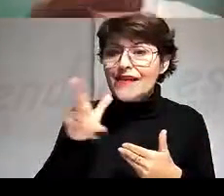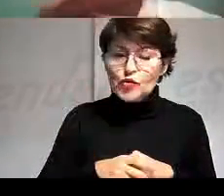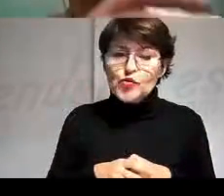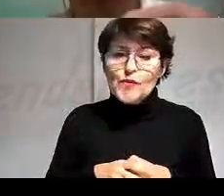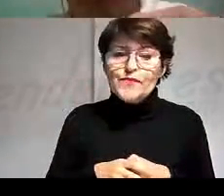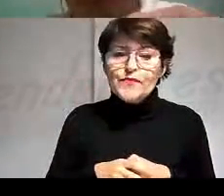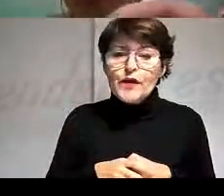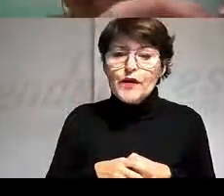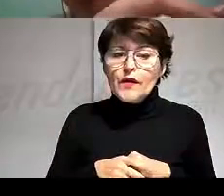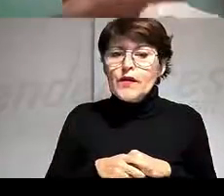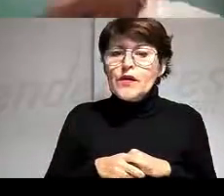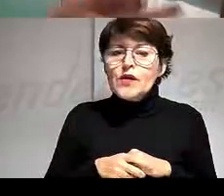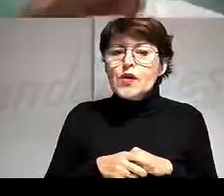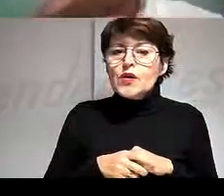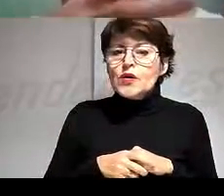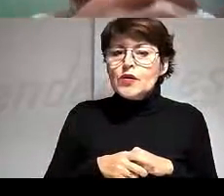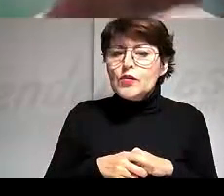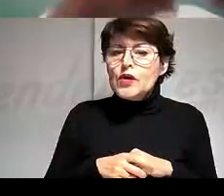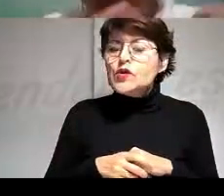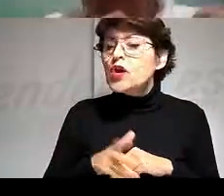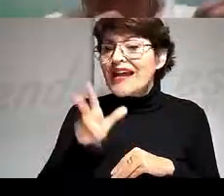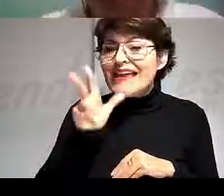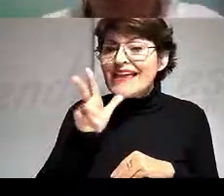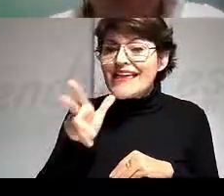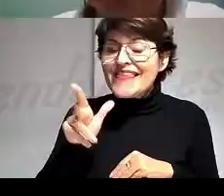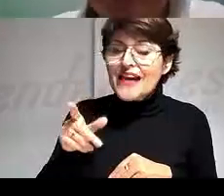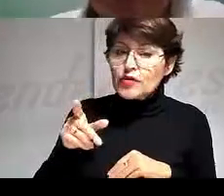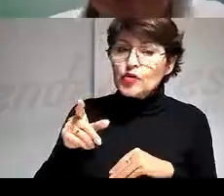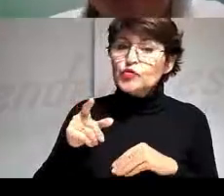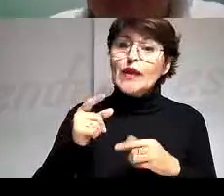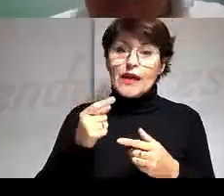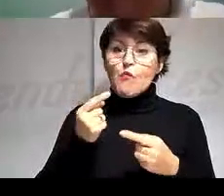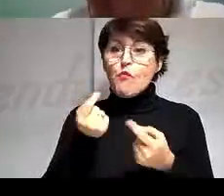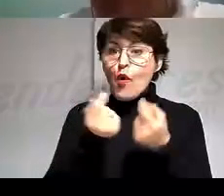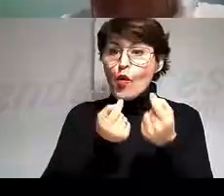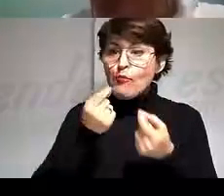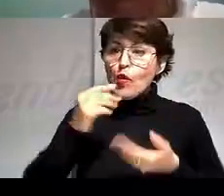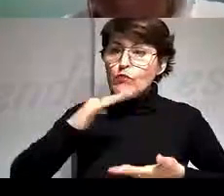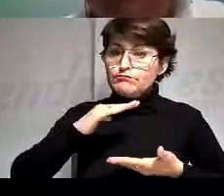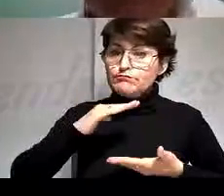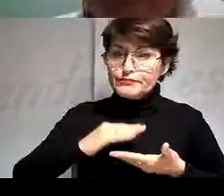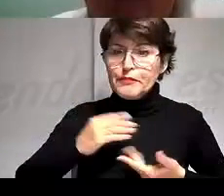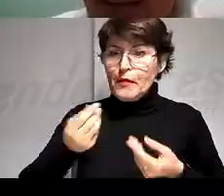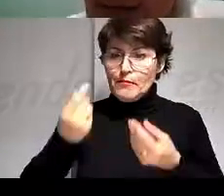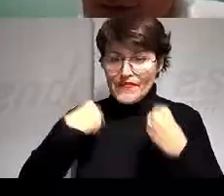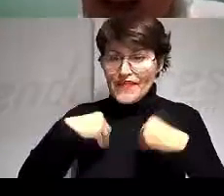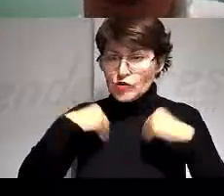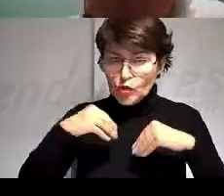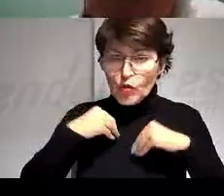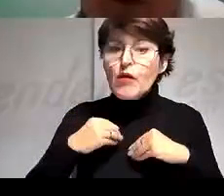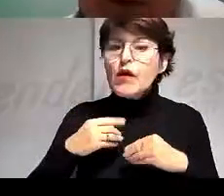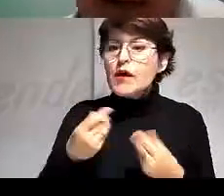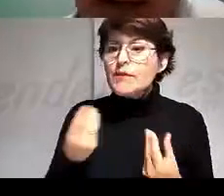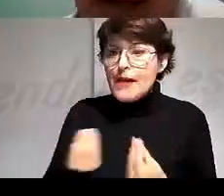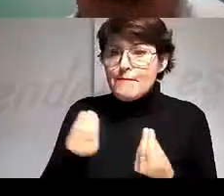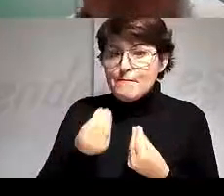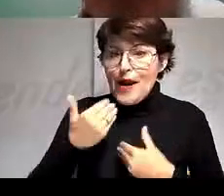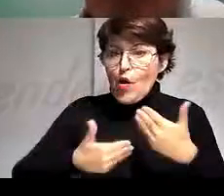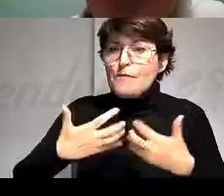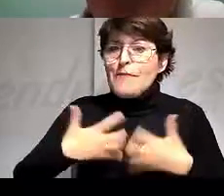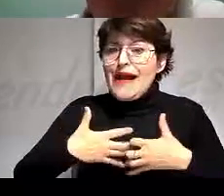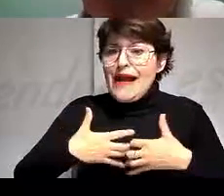de hidratos de carbono estructuralmente complejos que hemos de ir degradando, o de las grasas que hemos de convertir en triglicéridos para producir